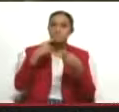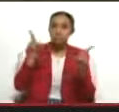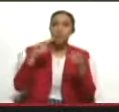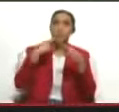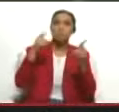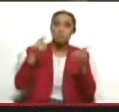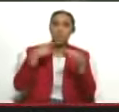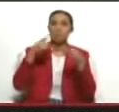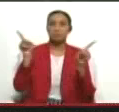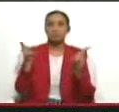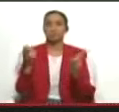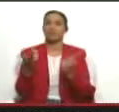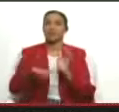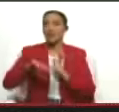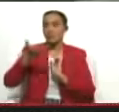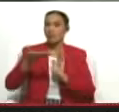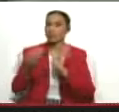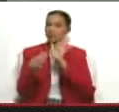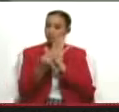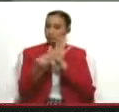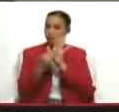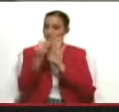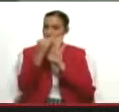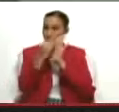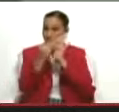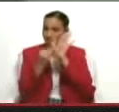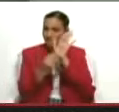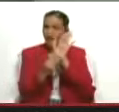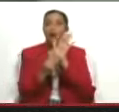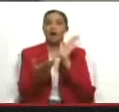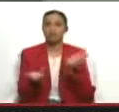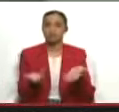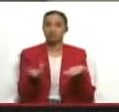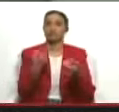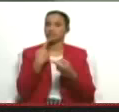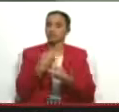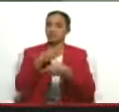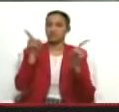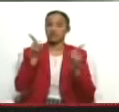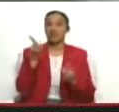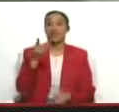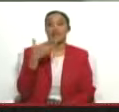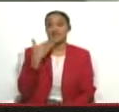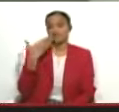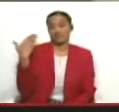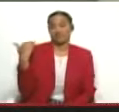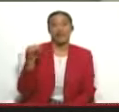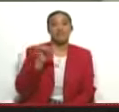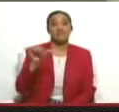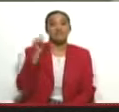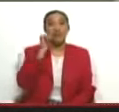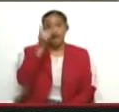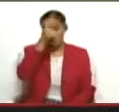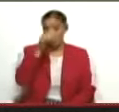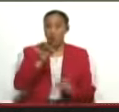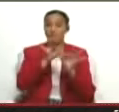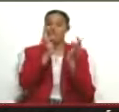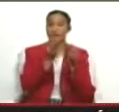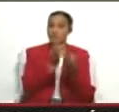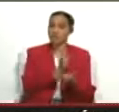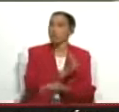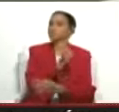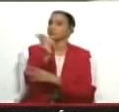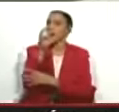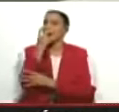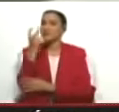incluso en el tiempo que toca este fin de semana sus familiares pudieron visitarla